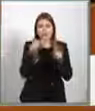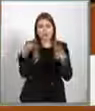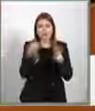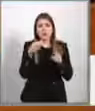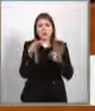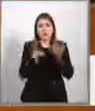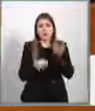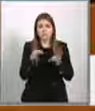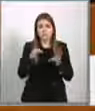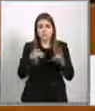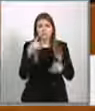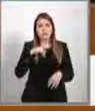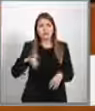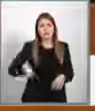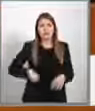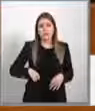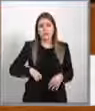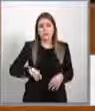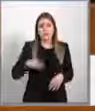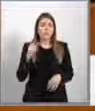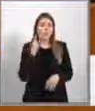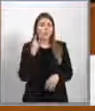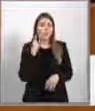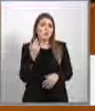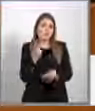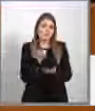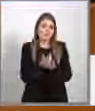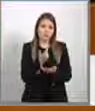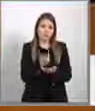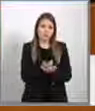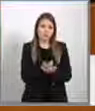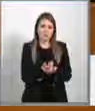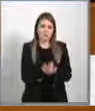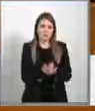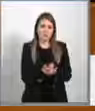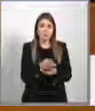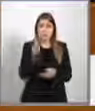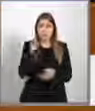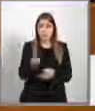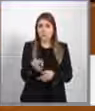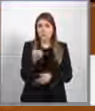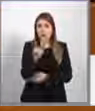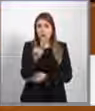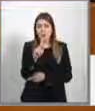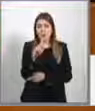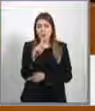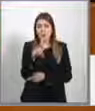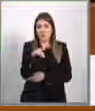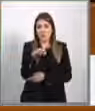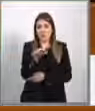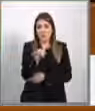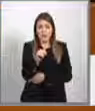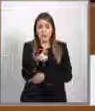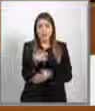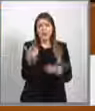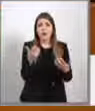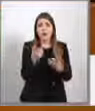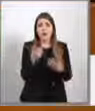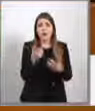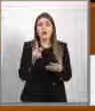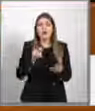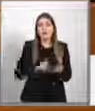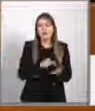intereses políticos y económicos. Una verdadera autonomía ayudaría a que se recupere